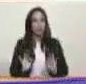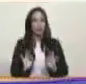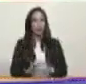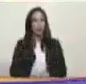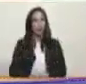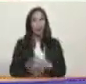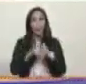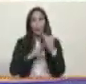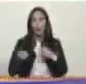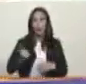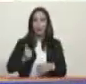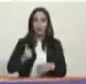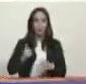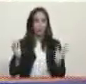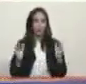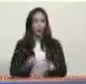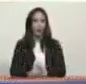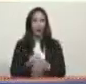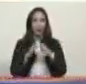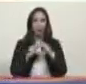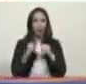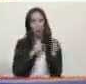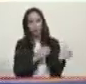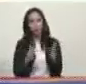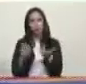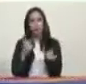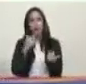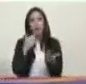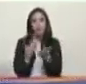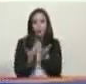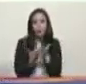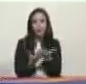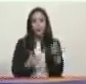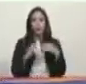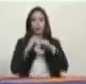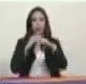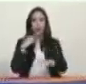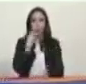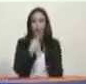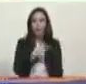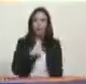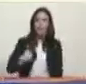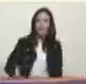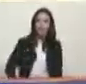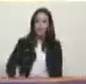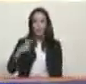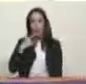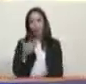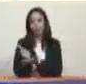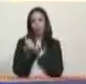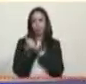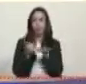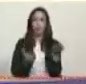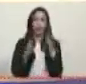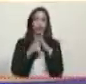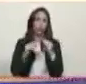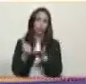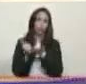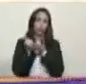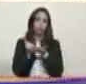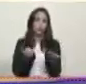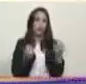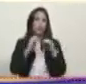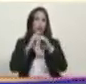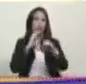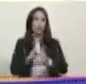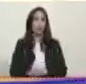cada una de las partes y repuestos que vamos solicitando a través de Yutón China para fortalecer todo nuestro sistema de transporte masivo.